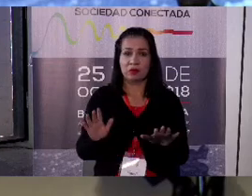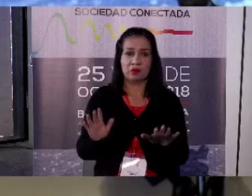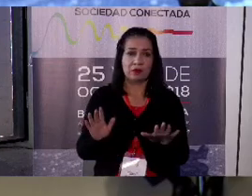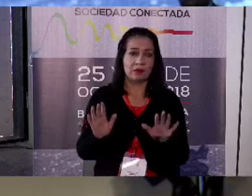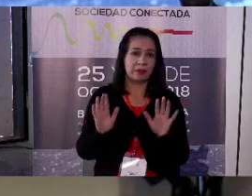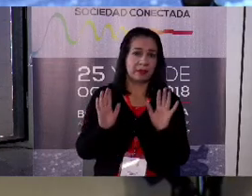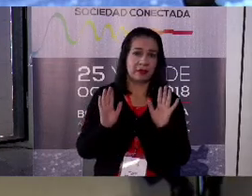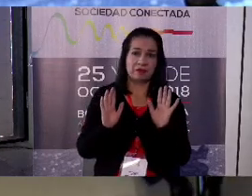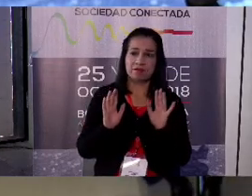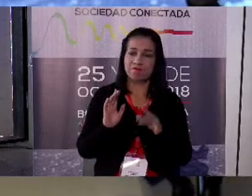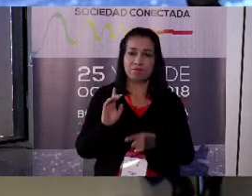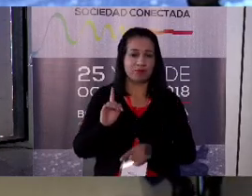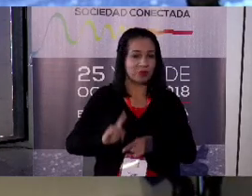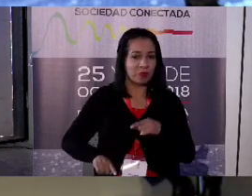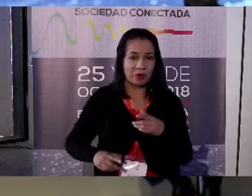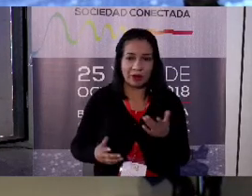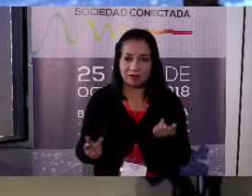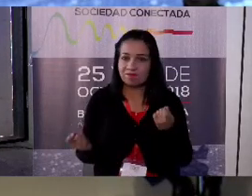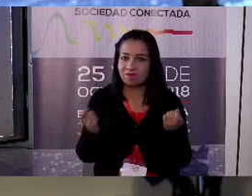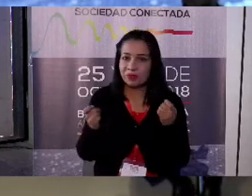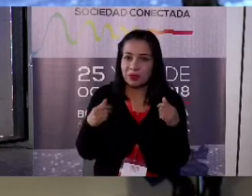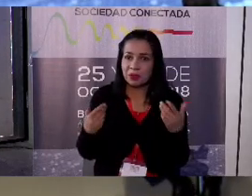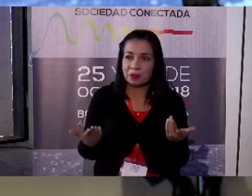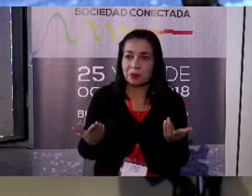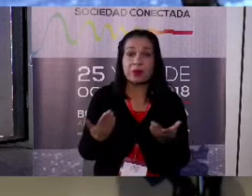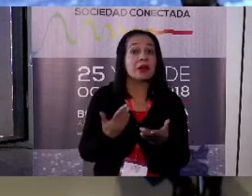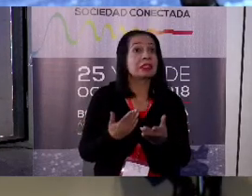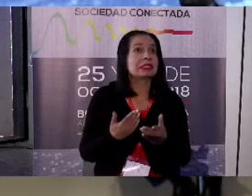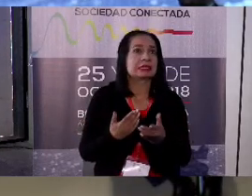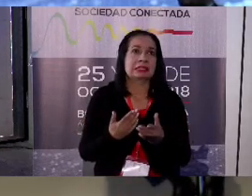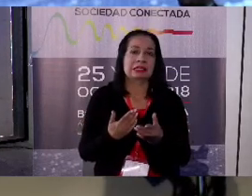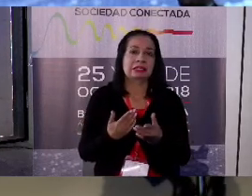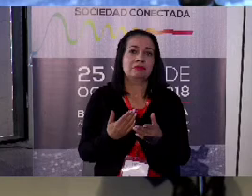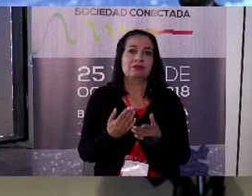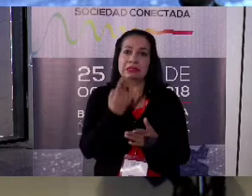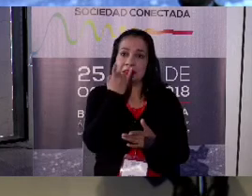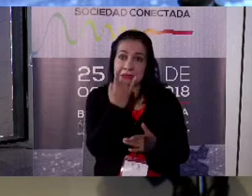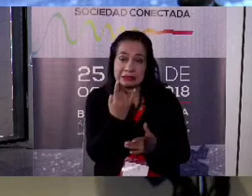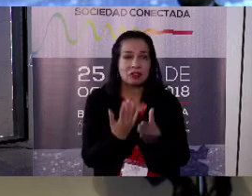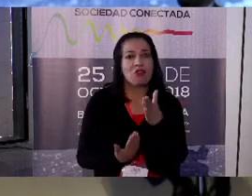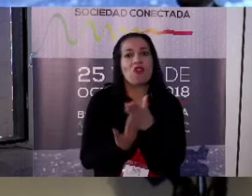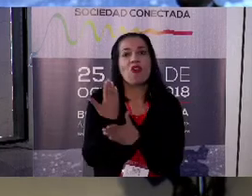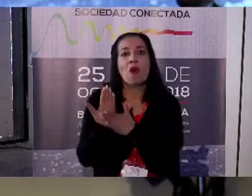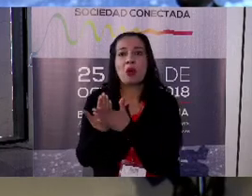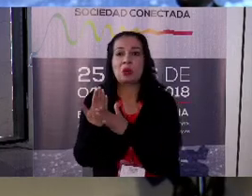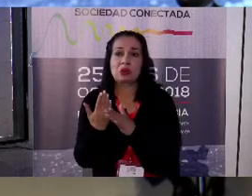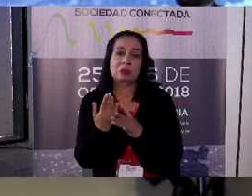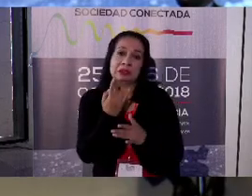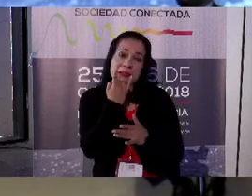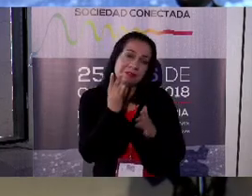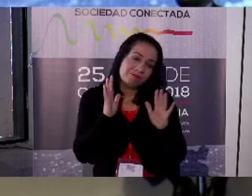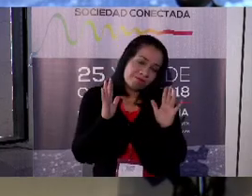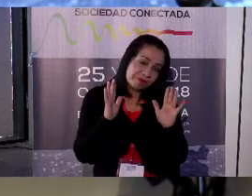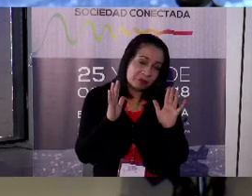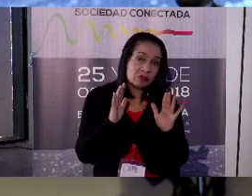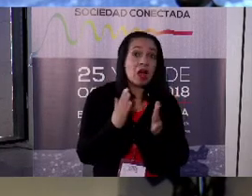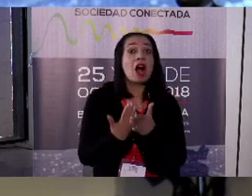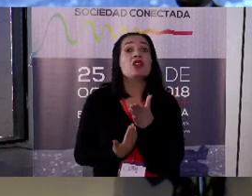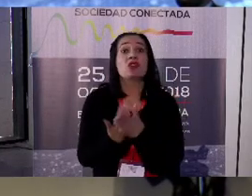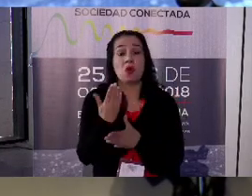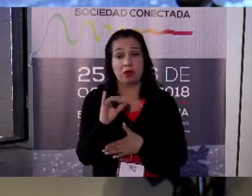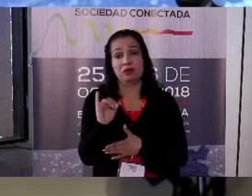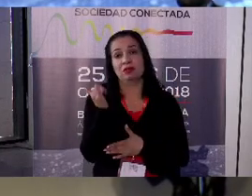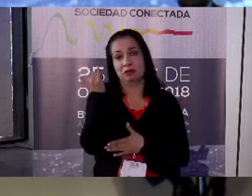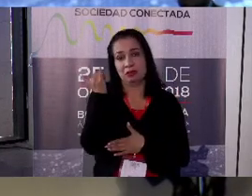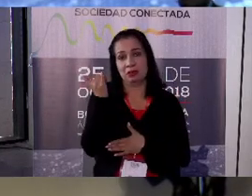esos dos señor moderador y novedoso aquí sí por qué como vieron